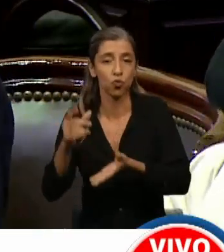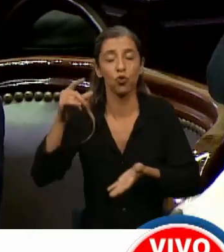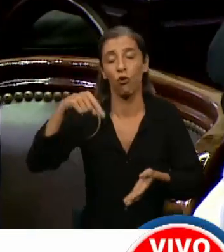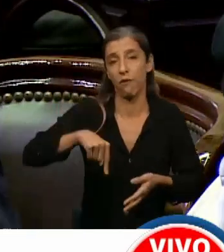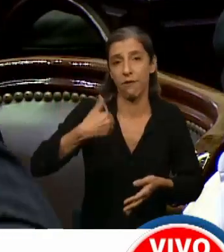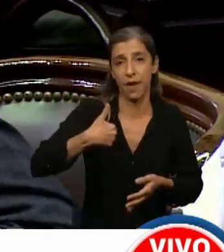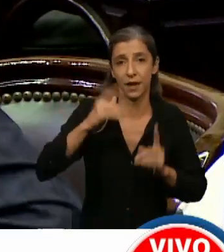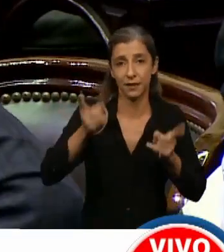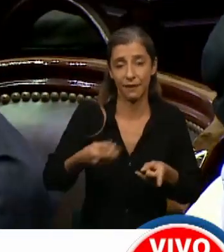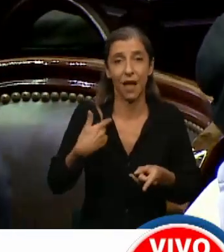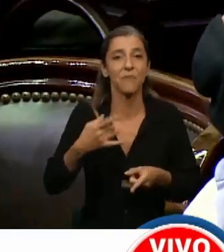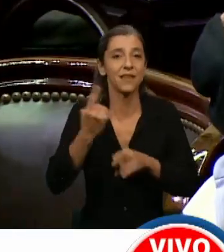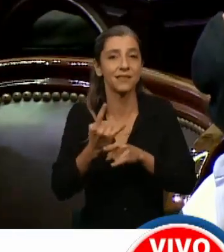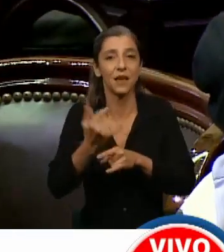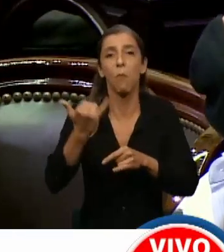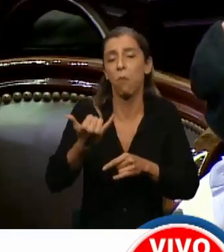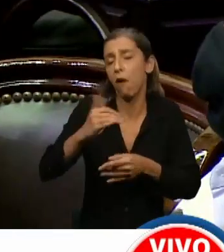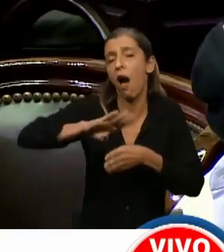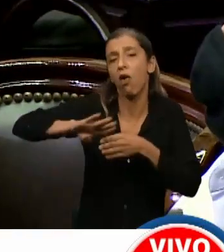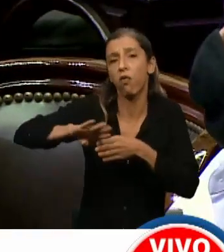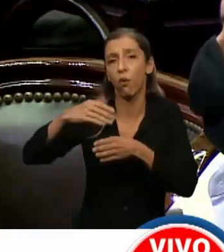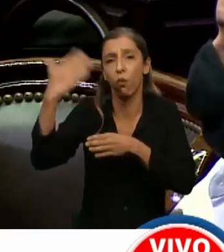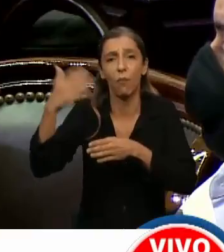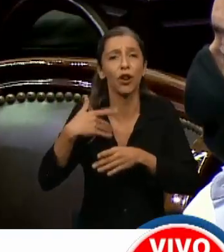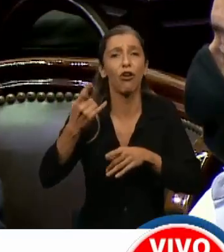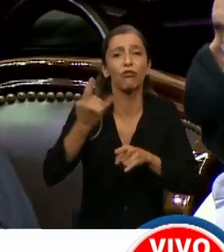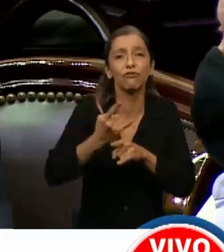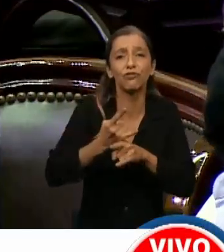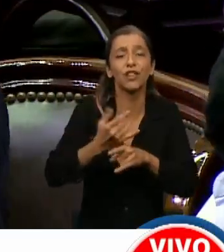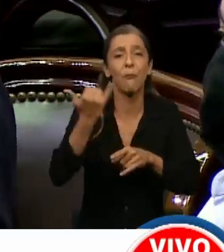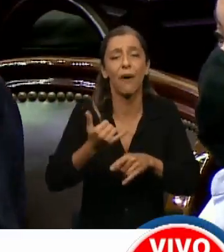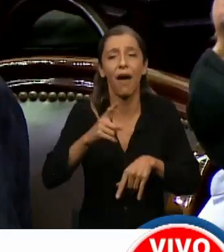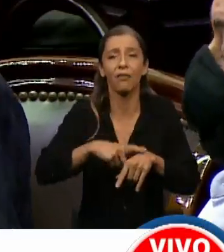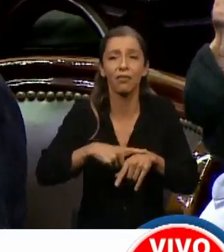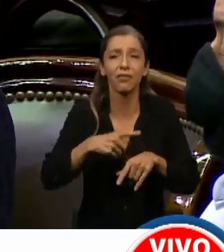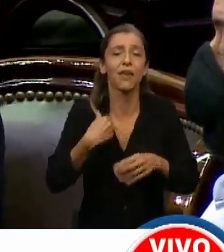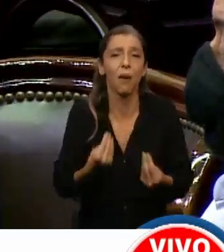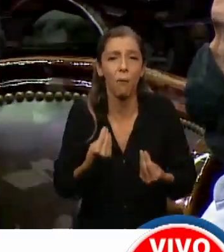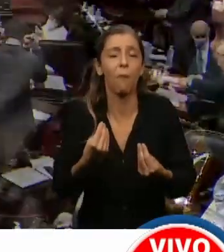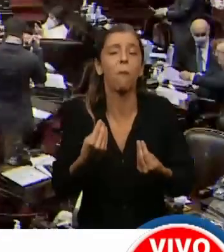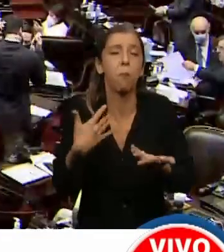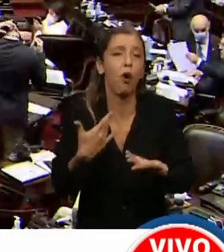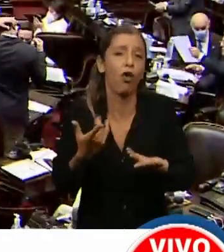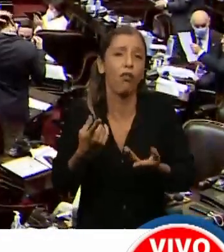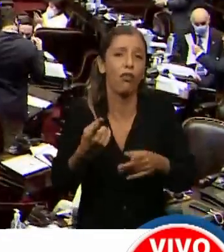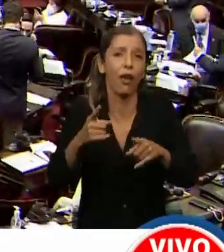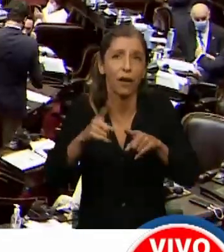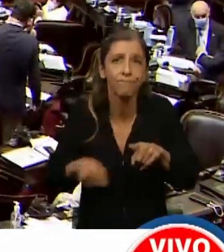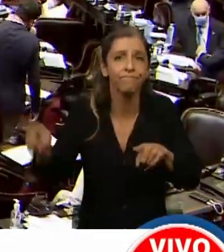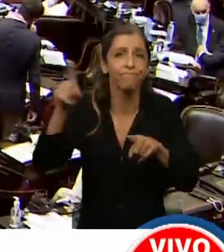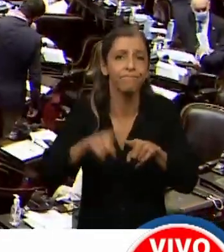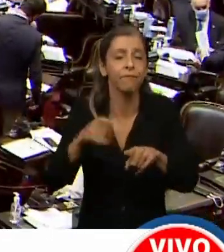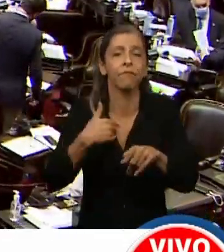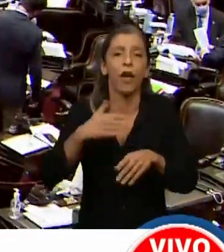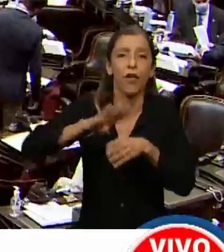con su deuda externa se caracteriza por ciclos que oscilan entre endeudamiento y pago. Estos ciclos